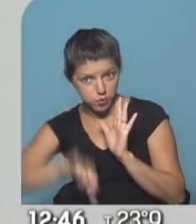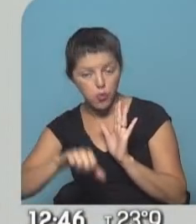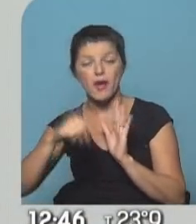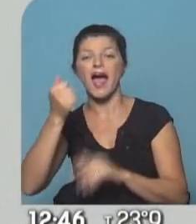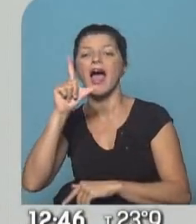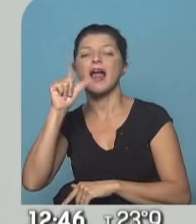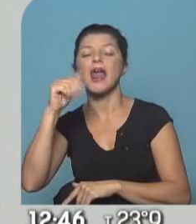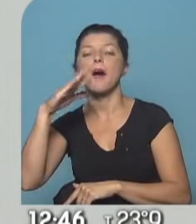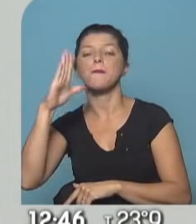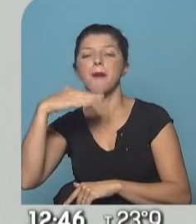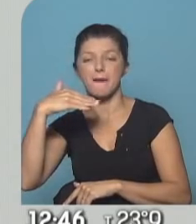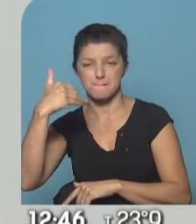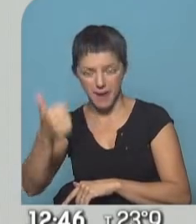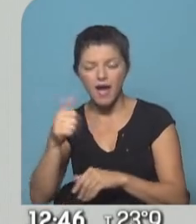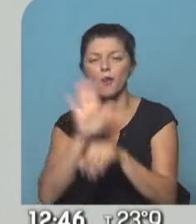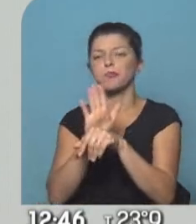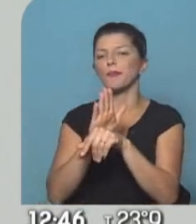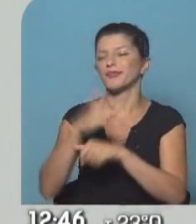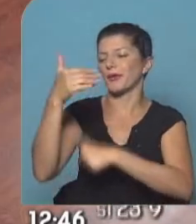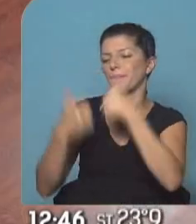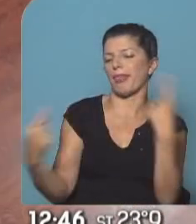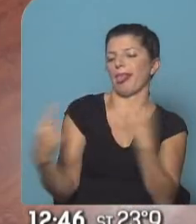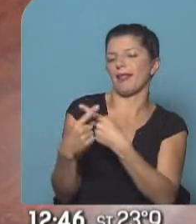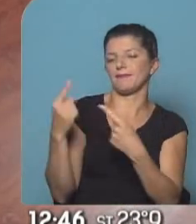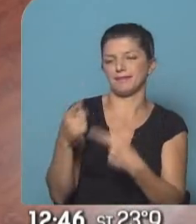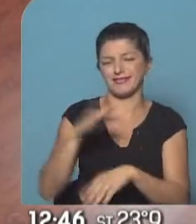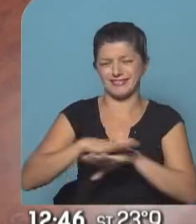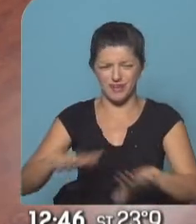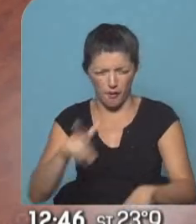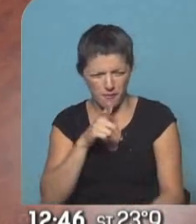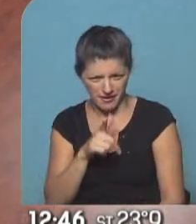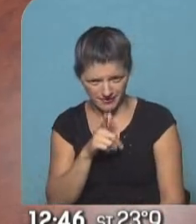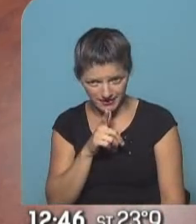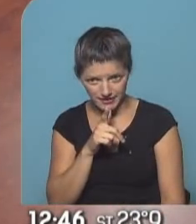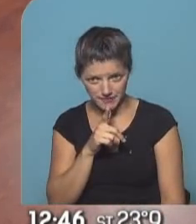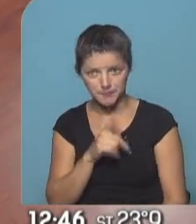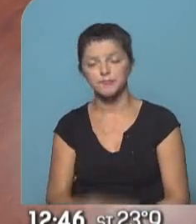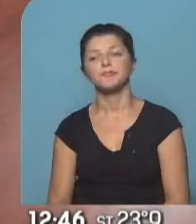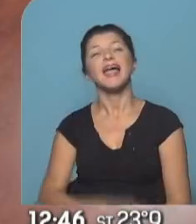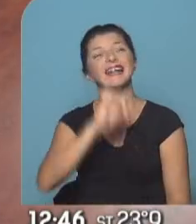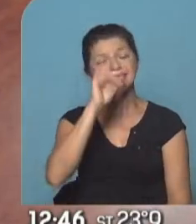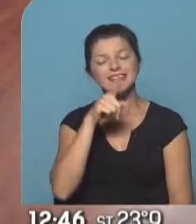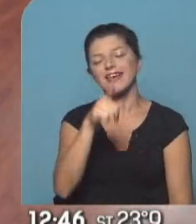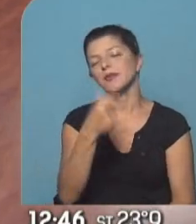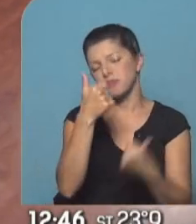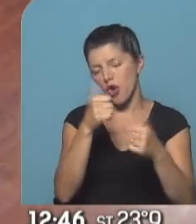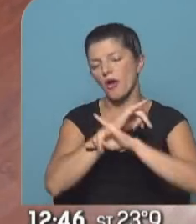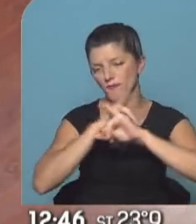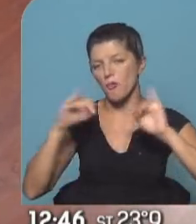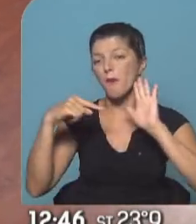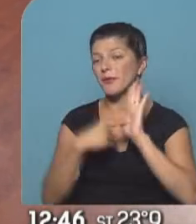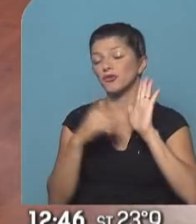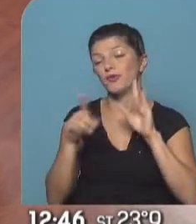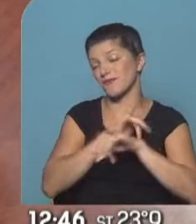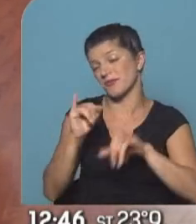una especie de pelea de niños. El comunicado estaba bastante bien, de todos modos, pero no deja de ser una cuestión íntima develada por medio de comunicado de la